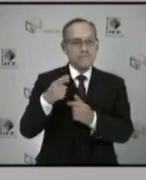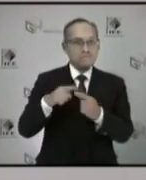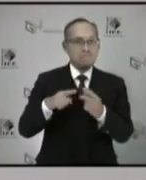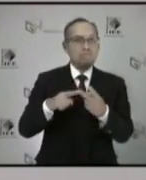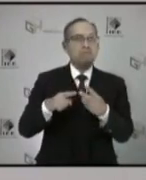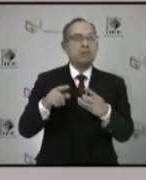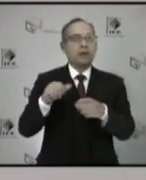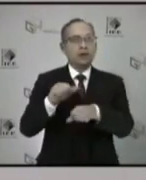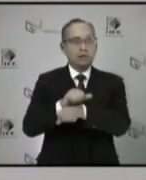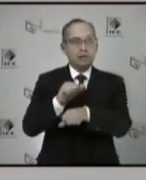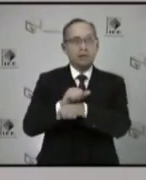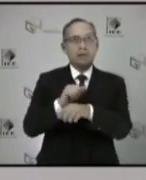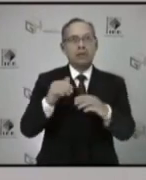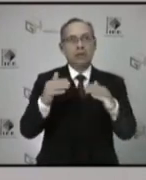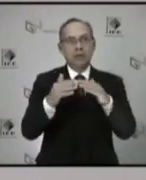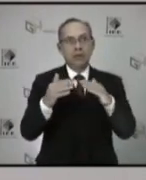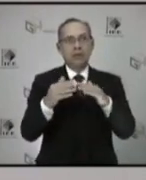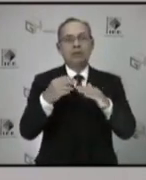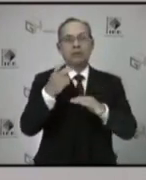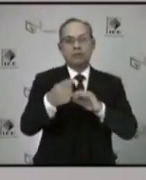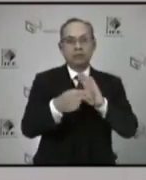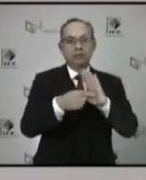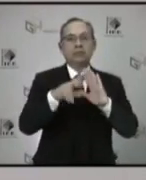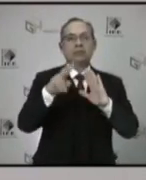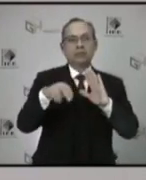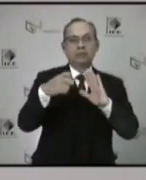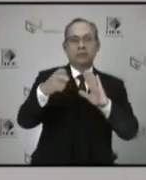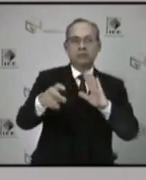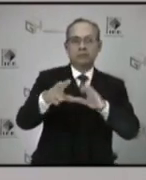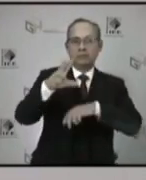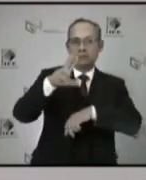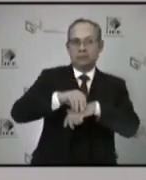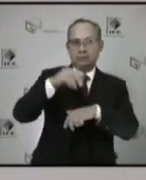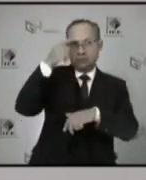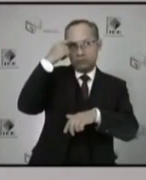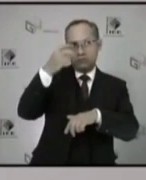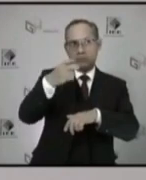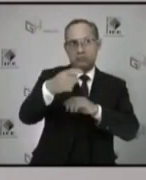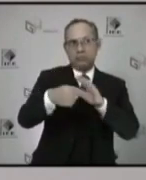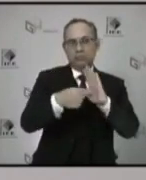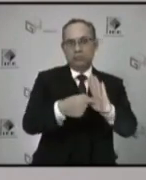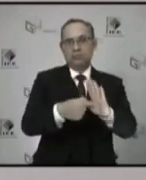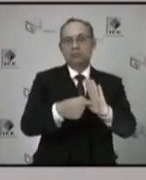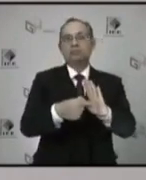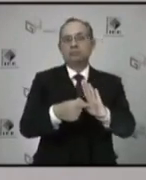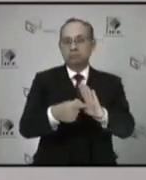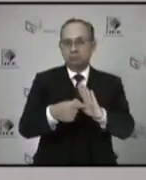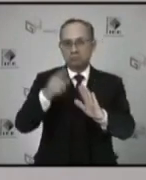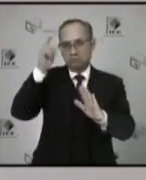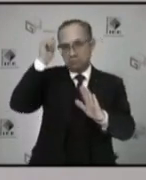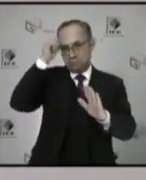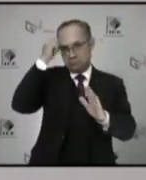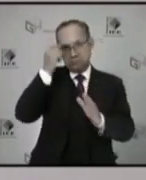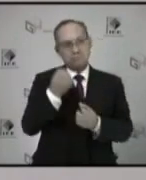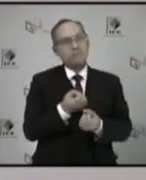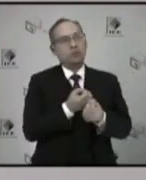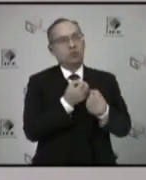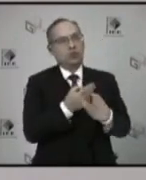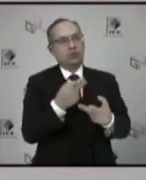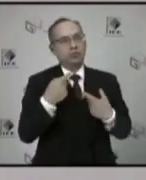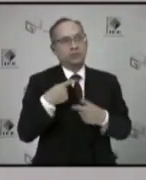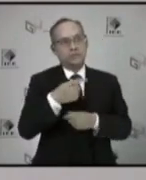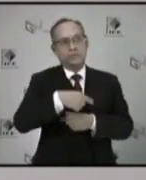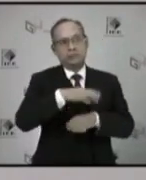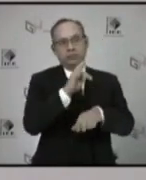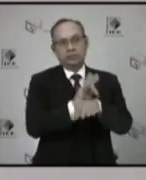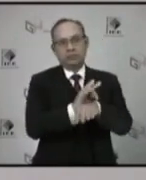ha permitido hacer el puesto público, el servicio público, servir a la gente. Yo les quiero decir